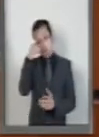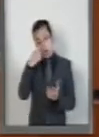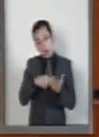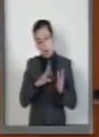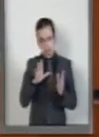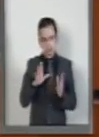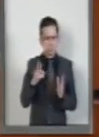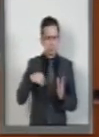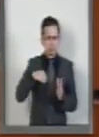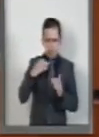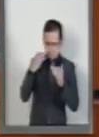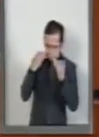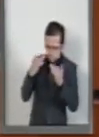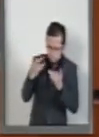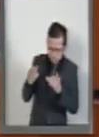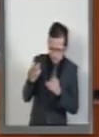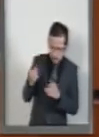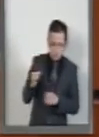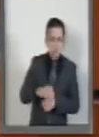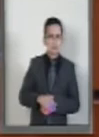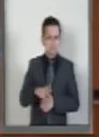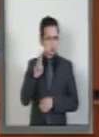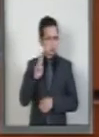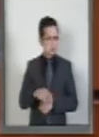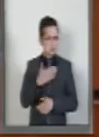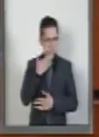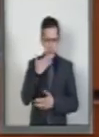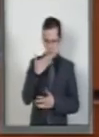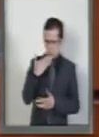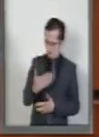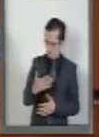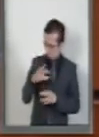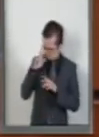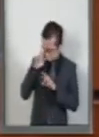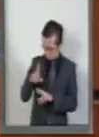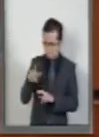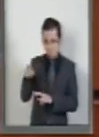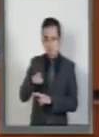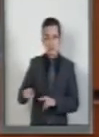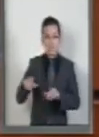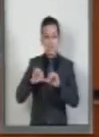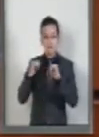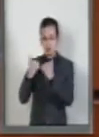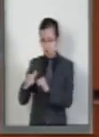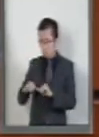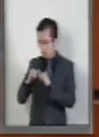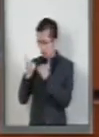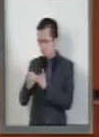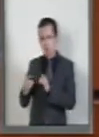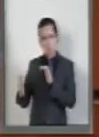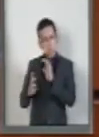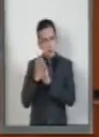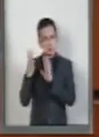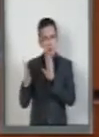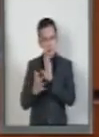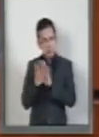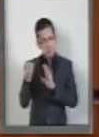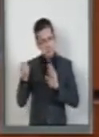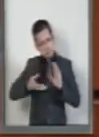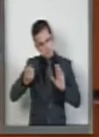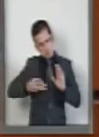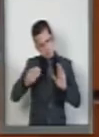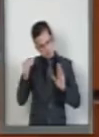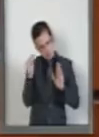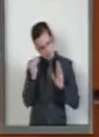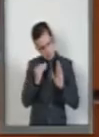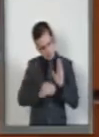todos reconocemos la aportación de las organizaciones que formaron parte de este fundamental proceso en su